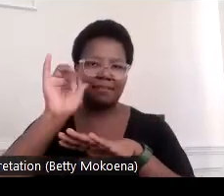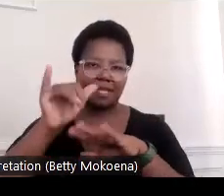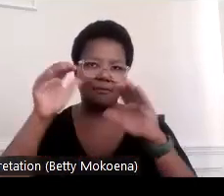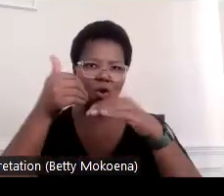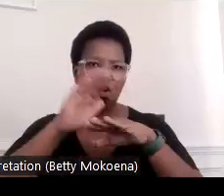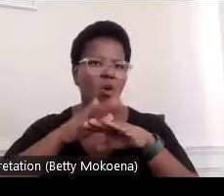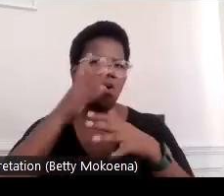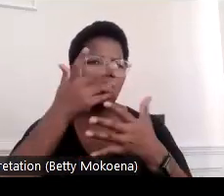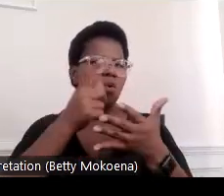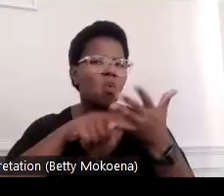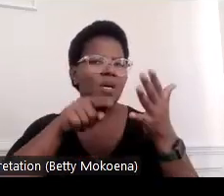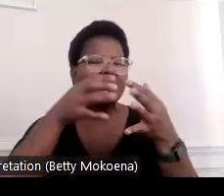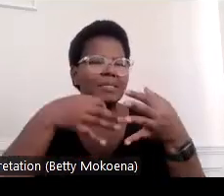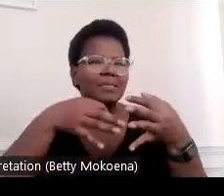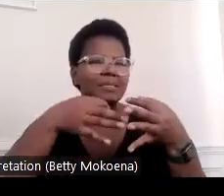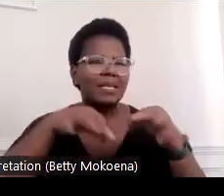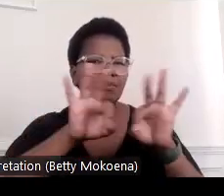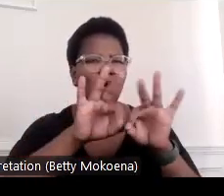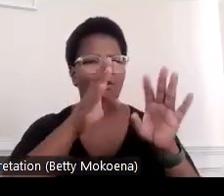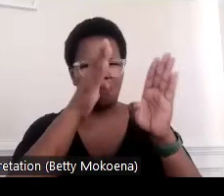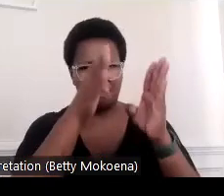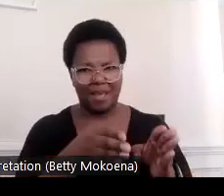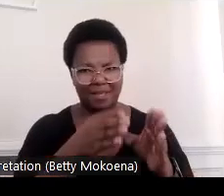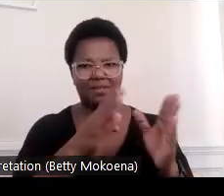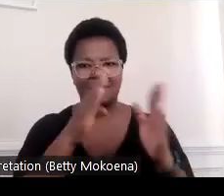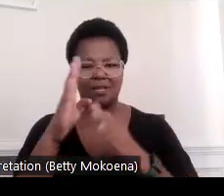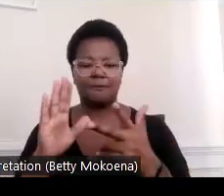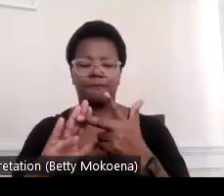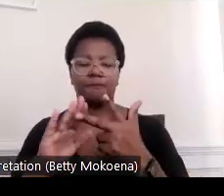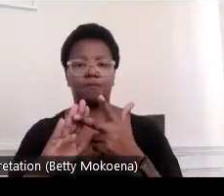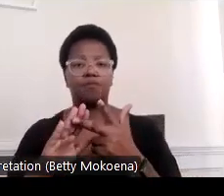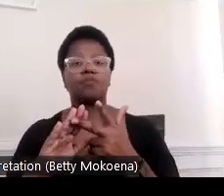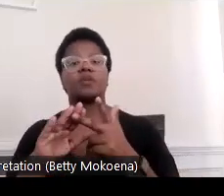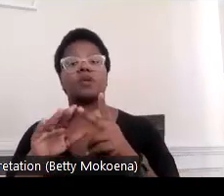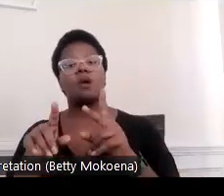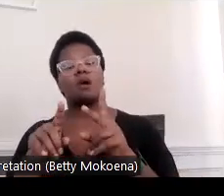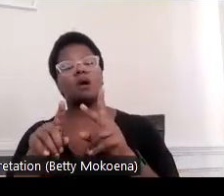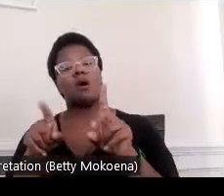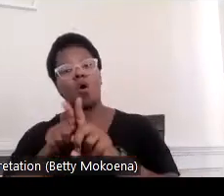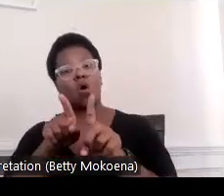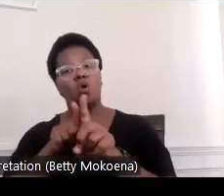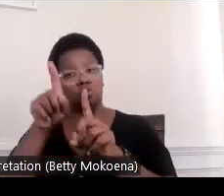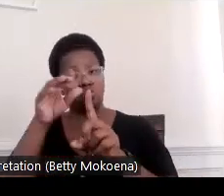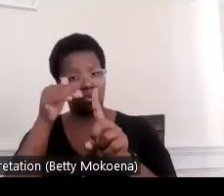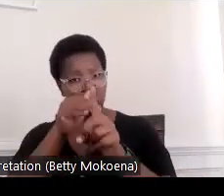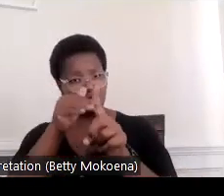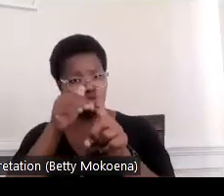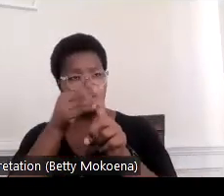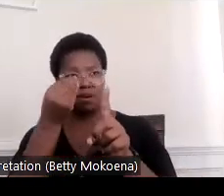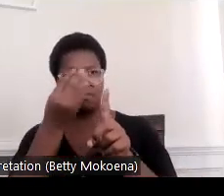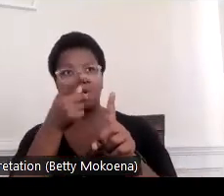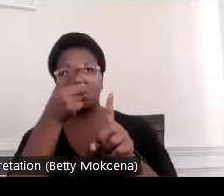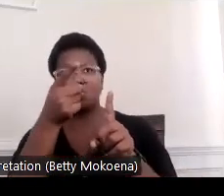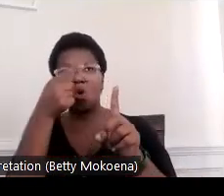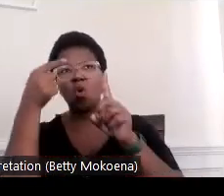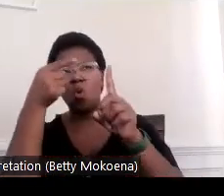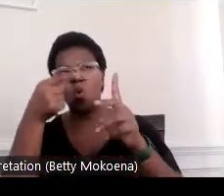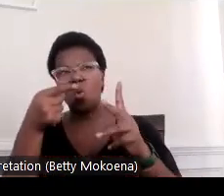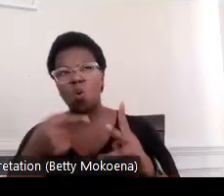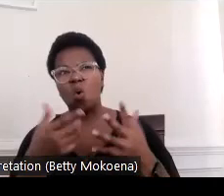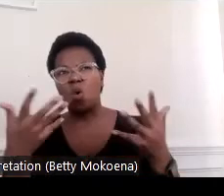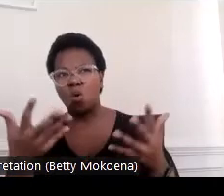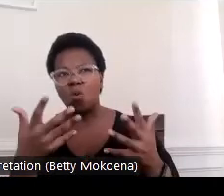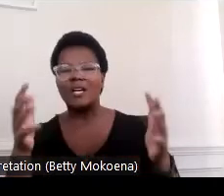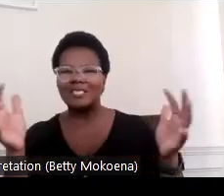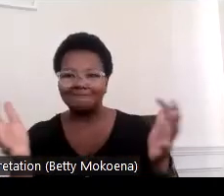y también a veces sería recordarle a ese individuo verdad recordarle a ese individuo hoy es Mira no